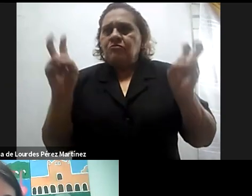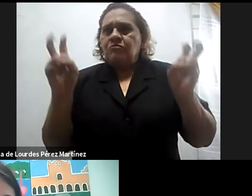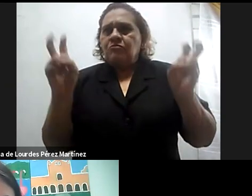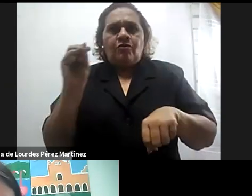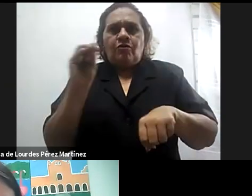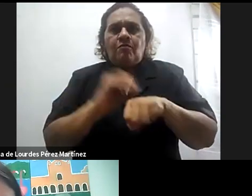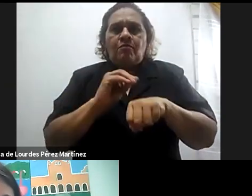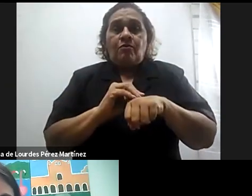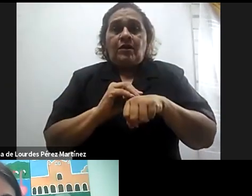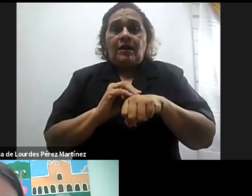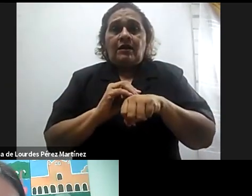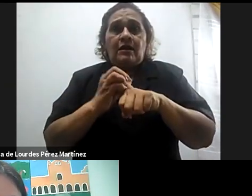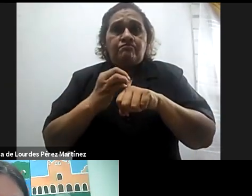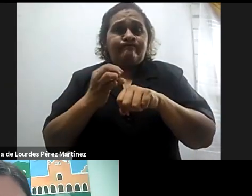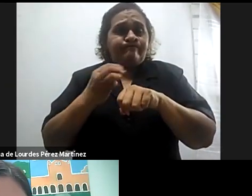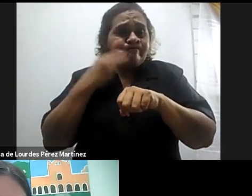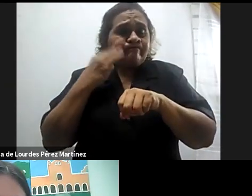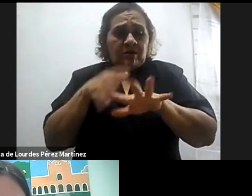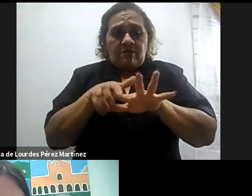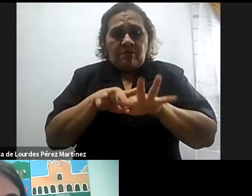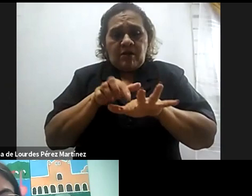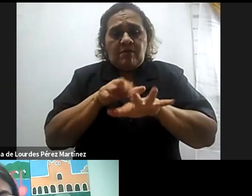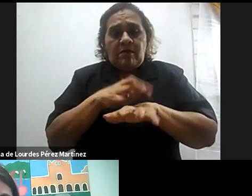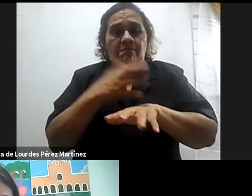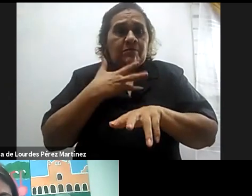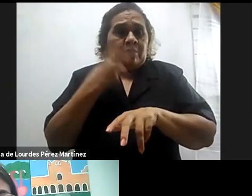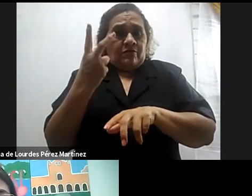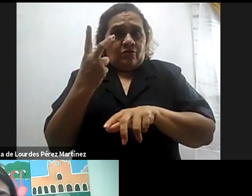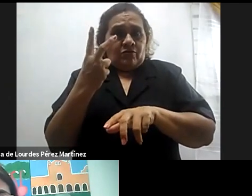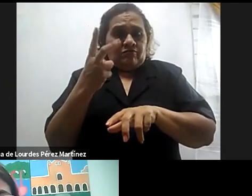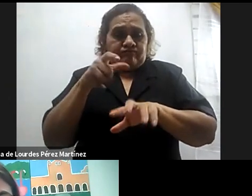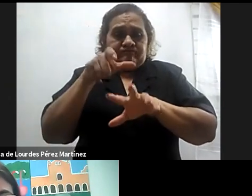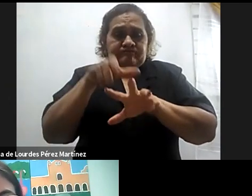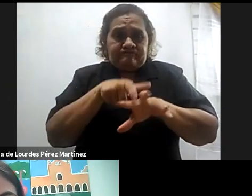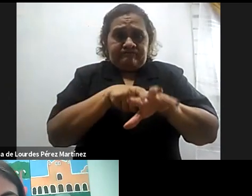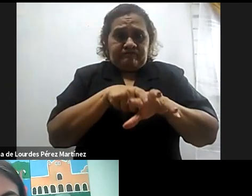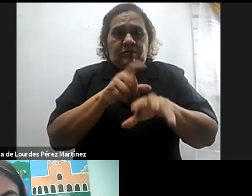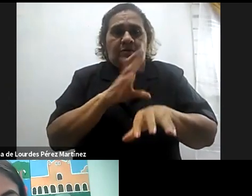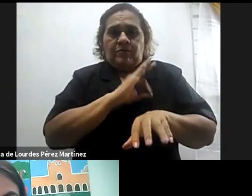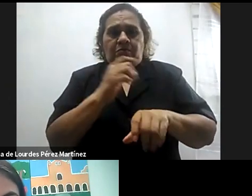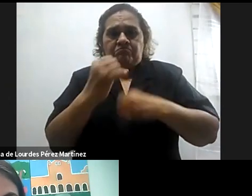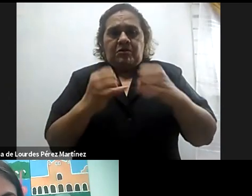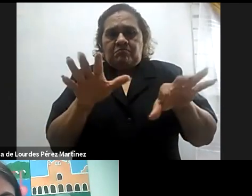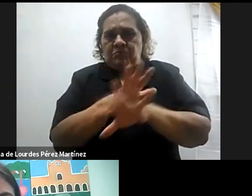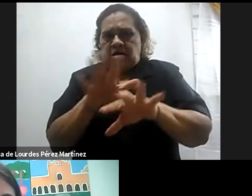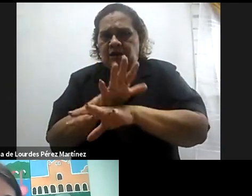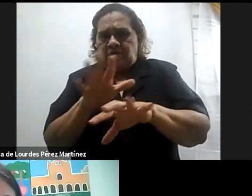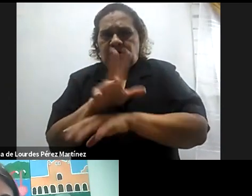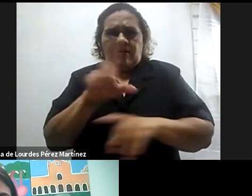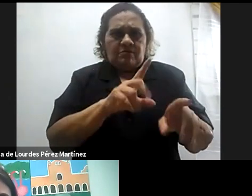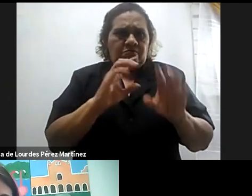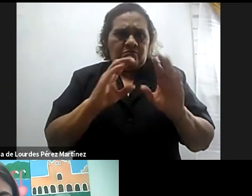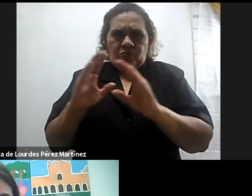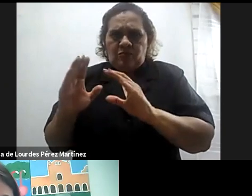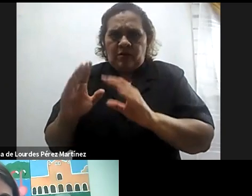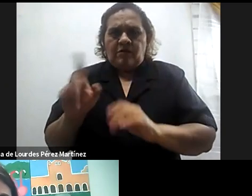crema entre los pies, el tener 2 pares de chancletas para que no se desgasten y a lo mejor ahí se vayan metiendo piedritas, ¿no? Sí.